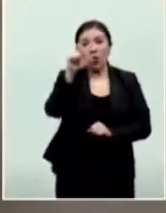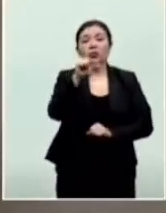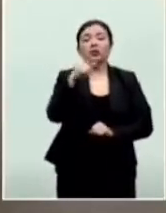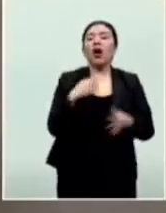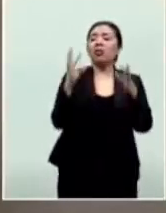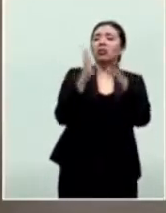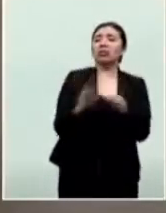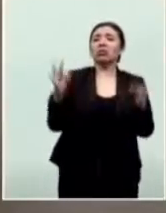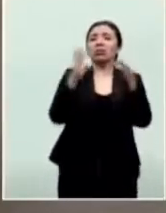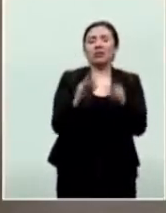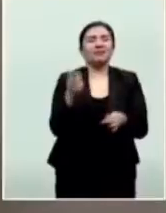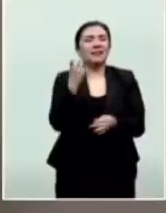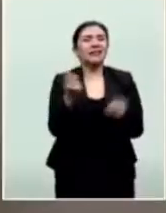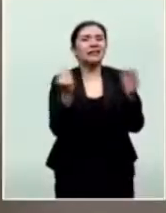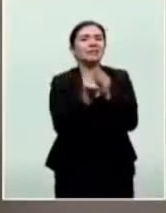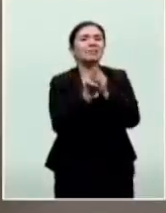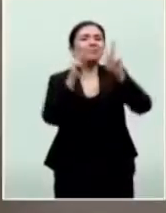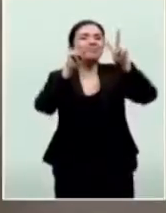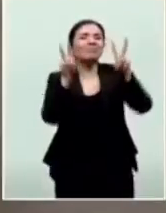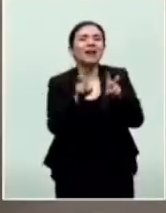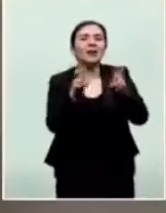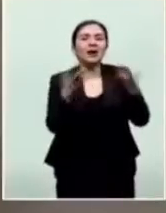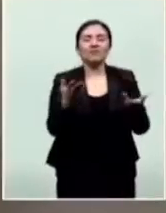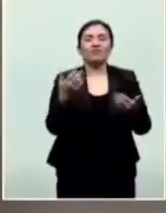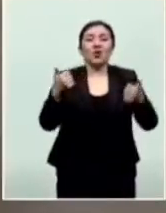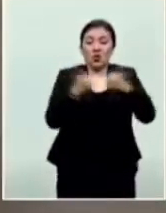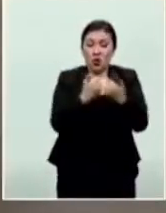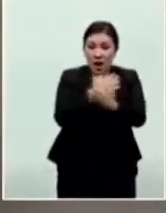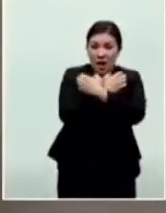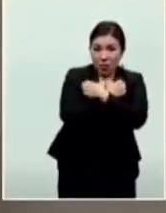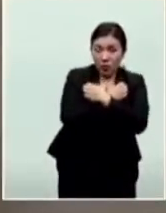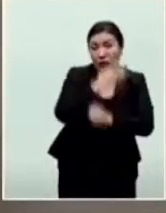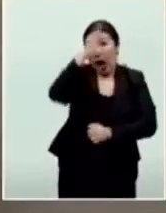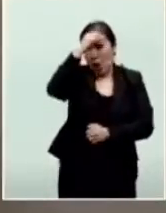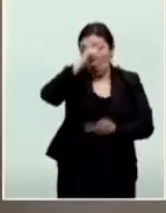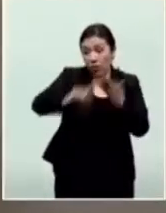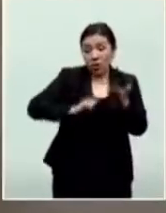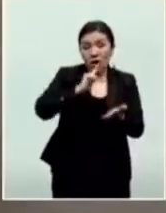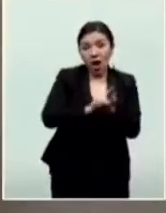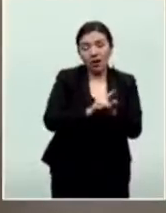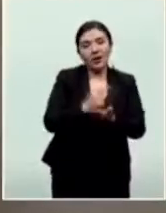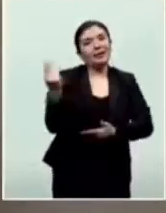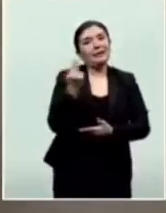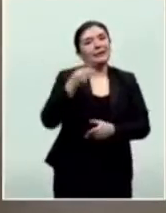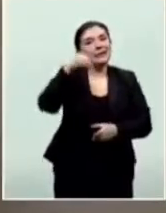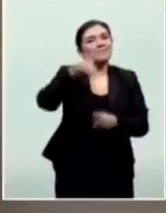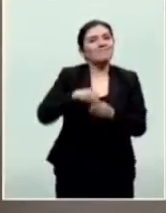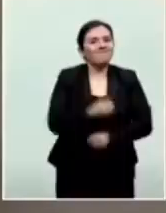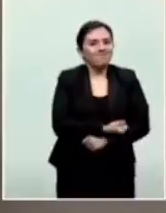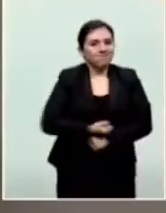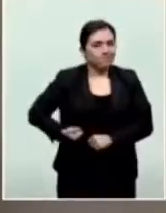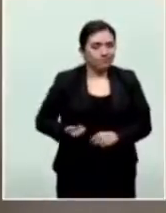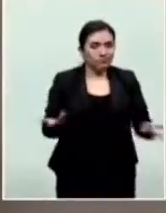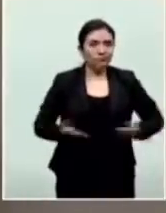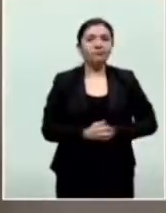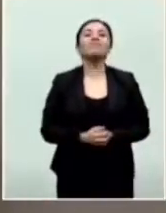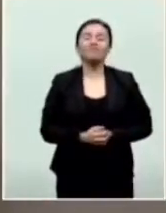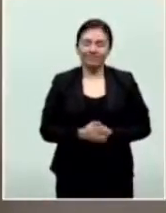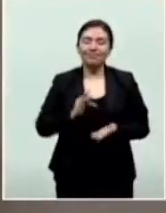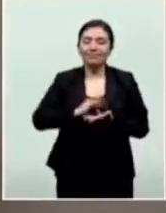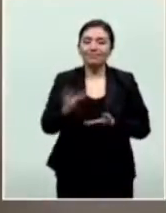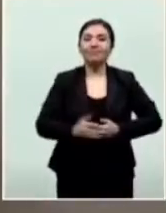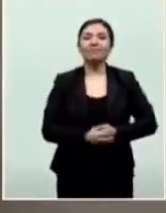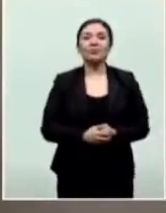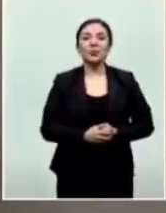temas que me parece que no solo por educación, sino por ley, tienen que ser absolutamente confidenciales. Muchas